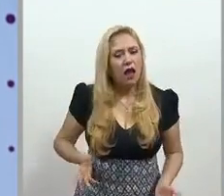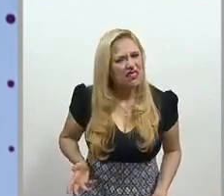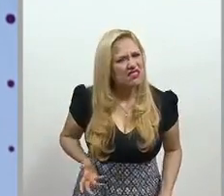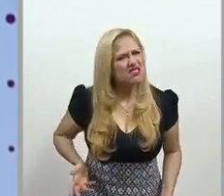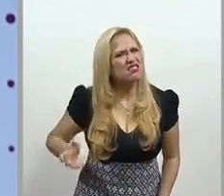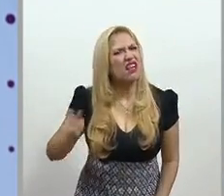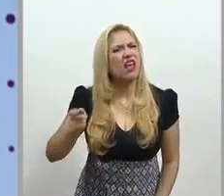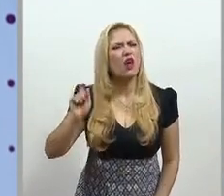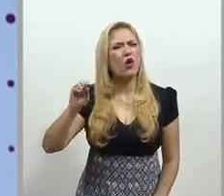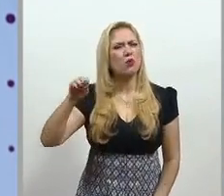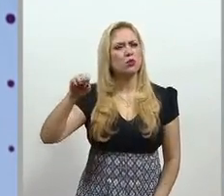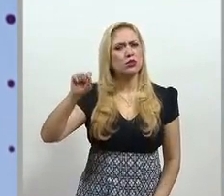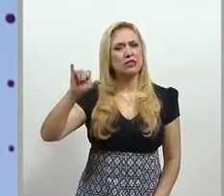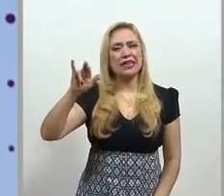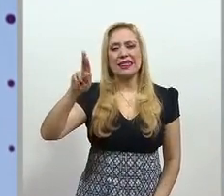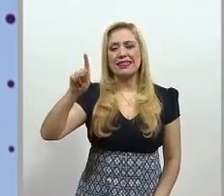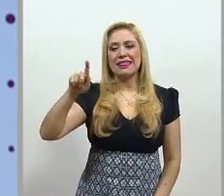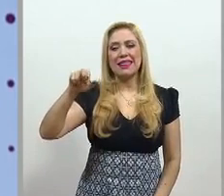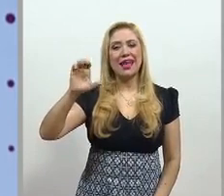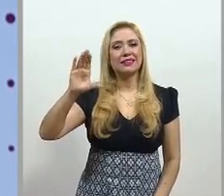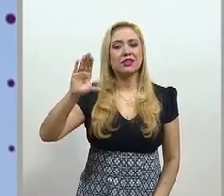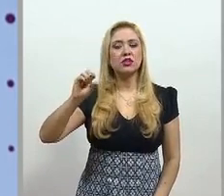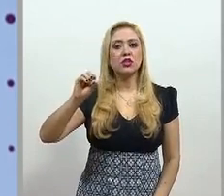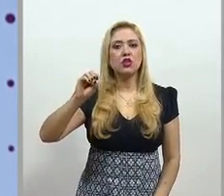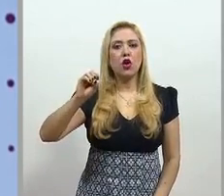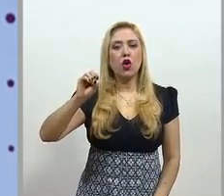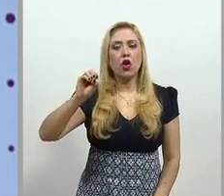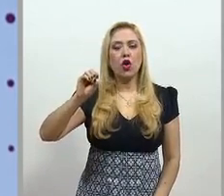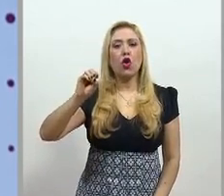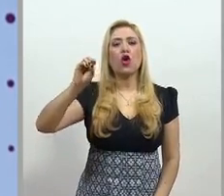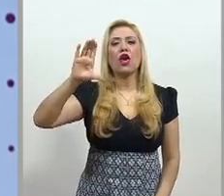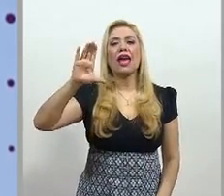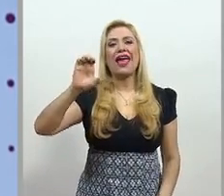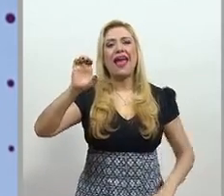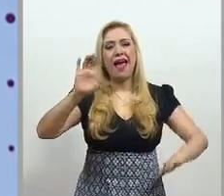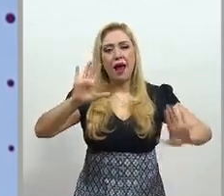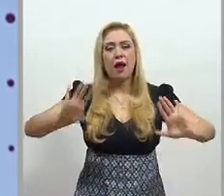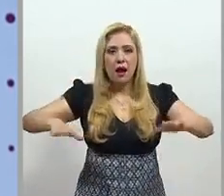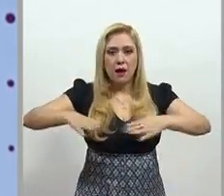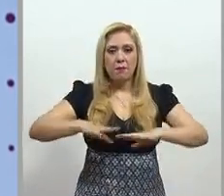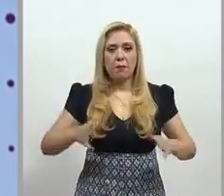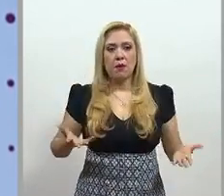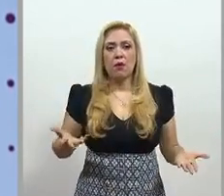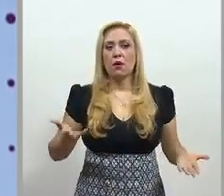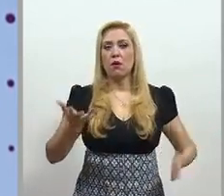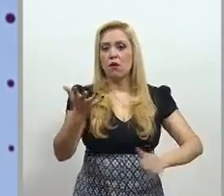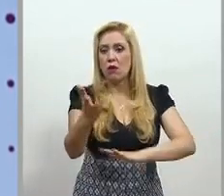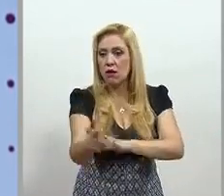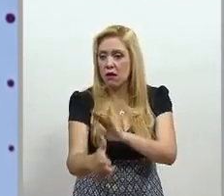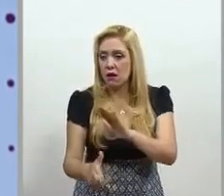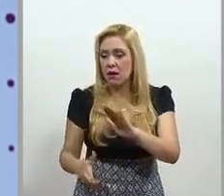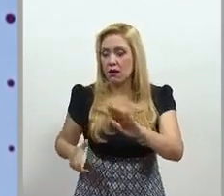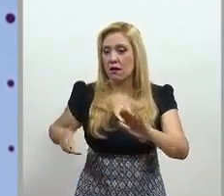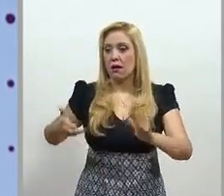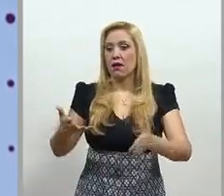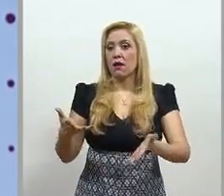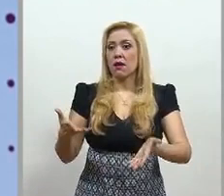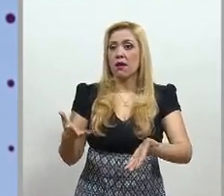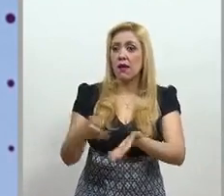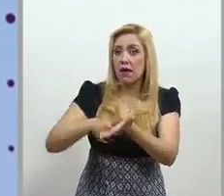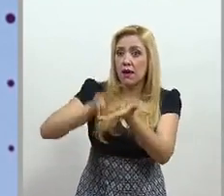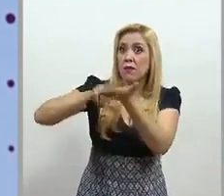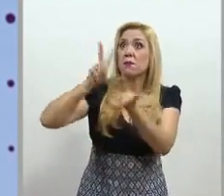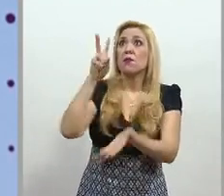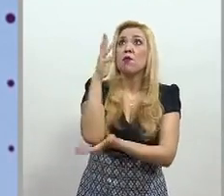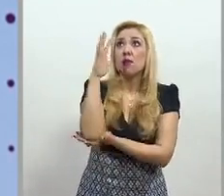de Escazú es un acuerdo que tiene el carácter de tratado internacional y no se limita a reconocer un derecho humano al medio